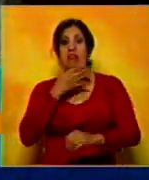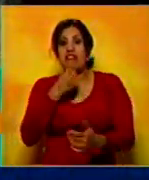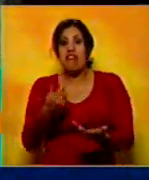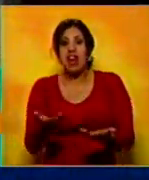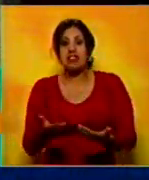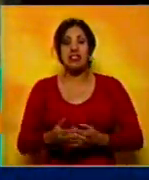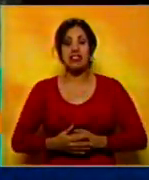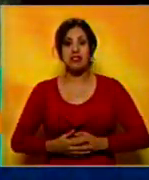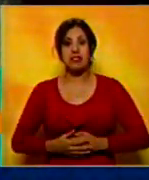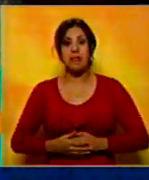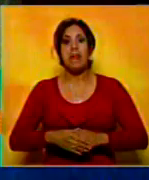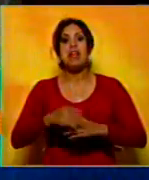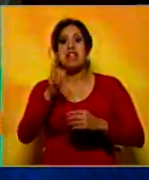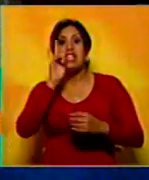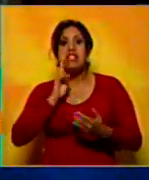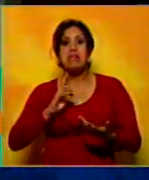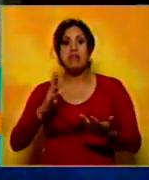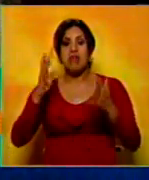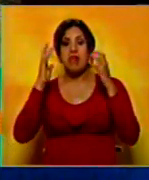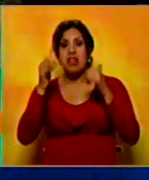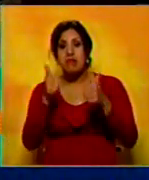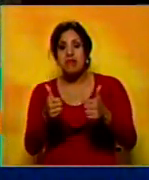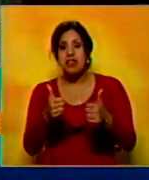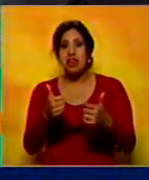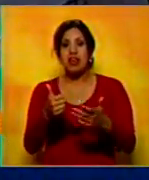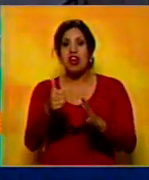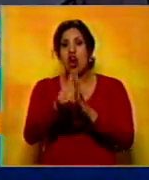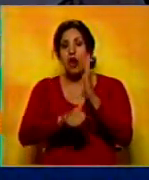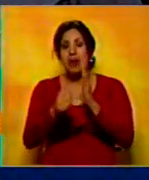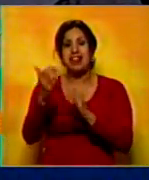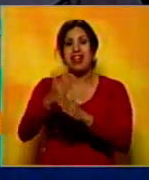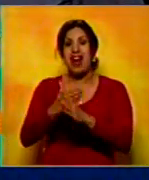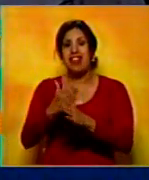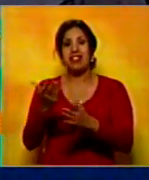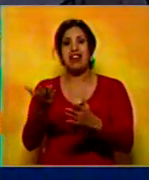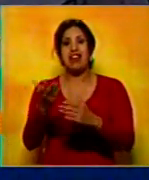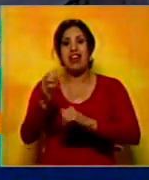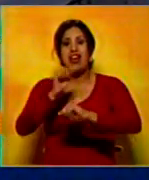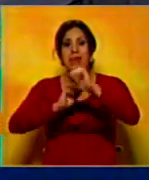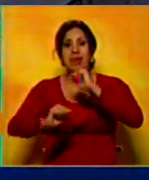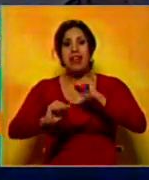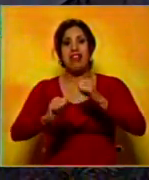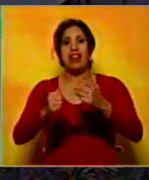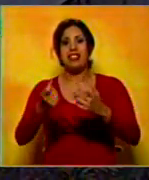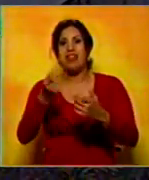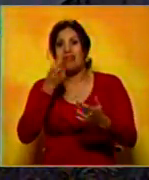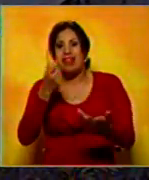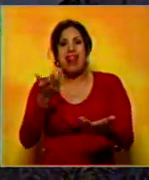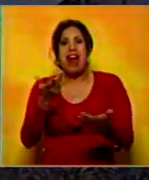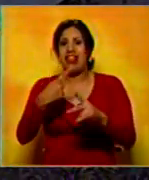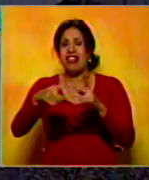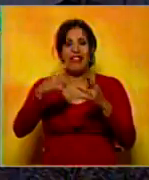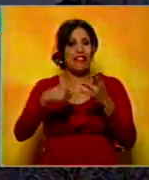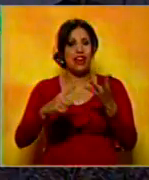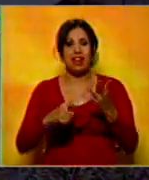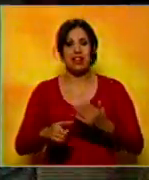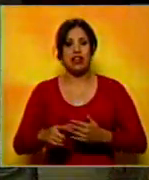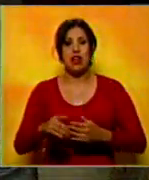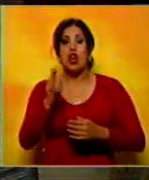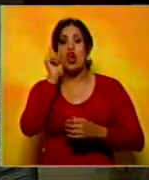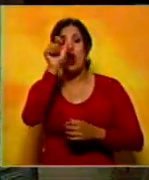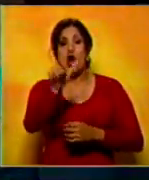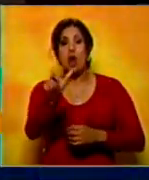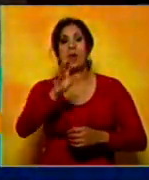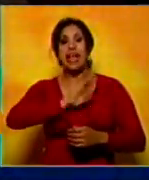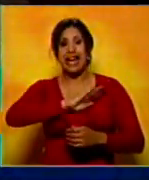simples: higiene, operación de fibromas, prevención de molestias venéreas y así por delante. Los hombres